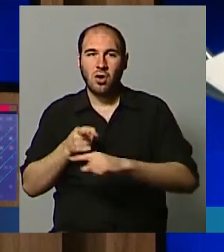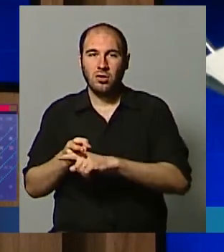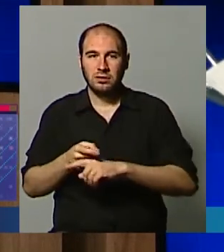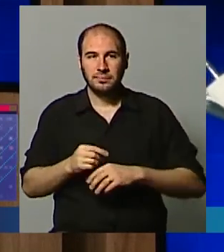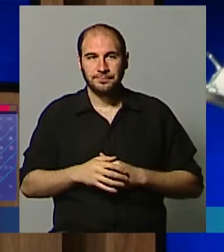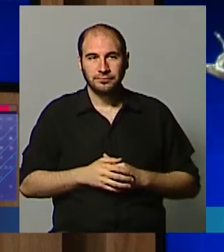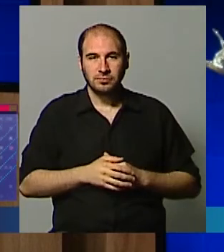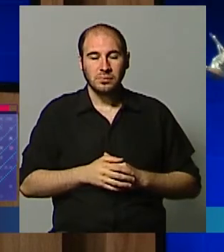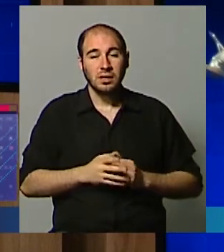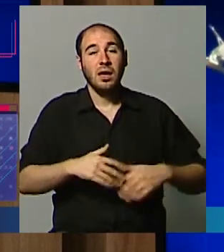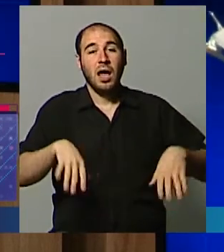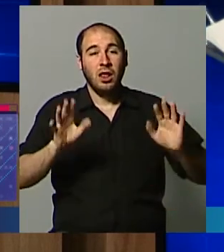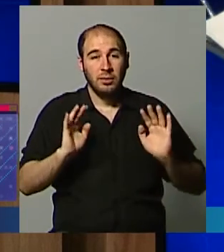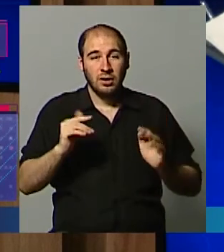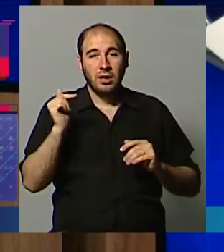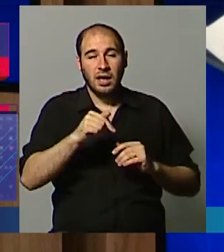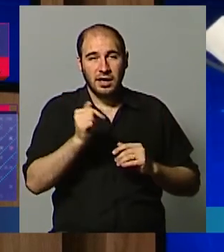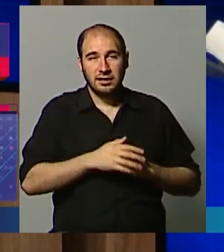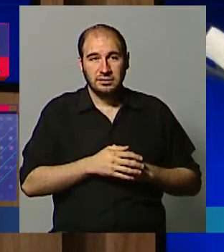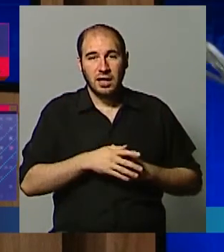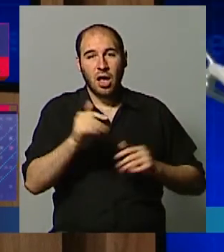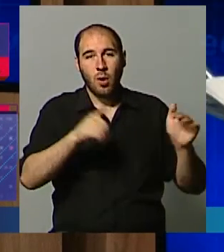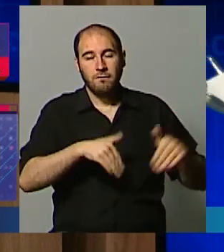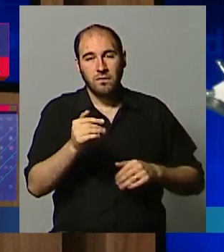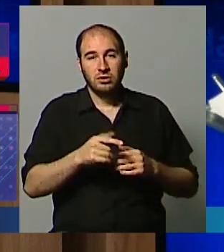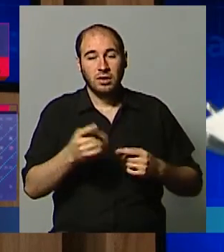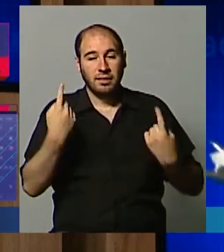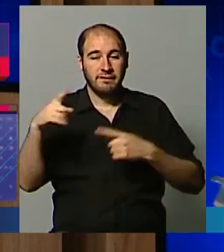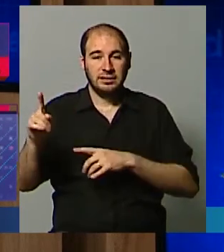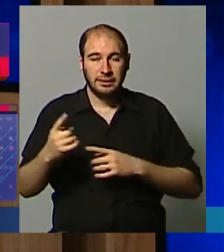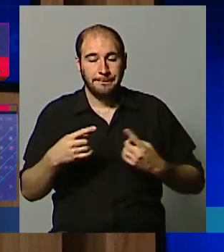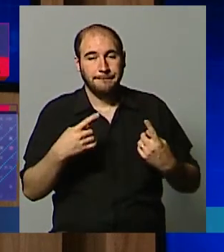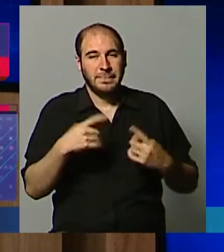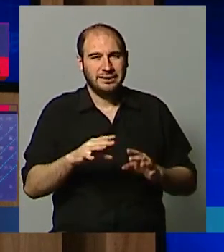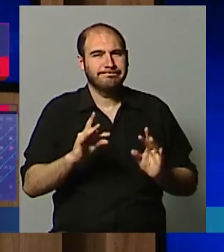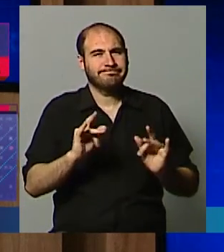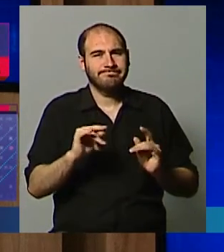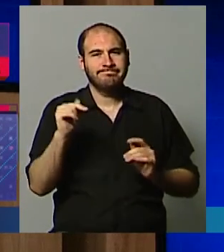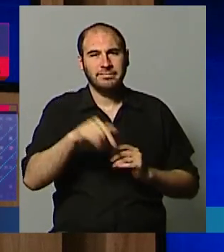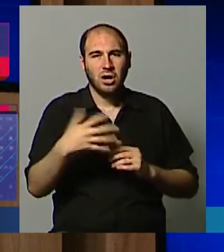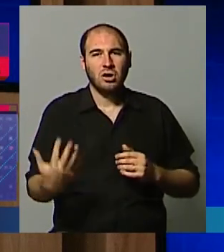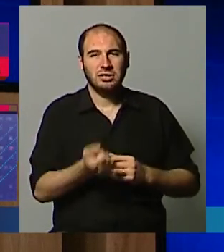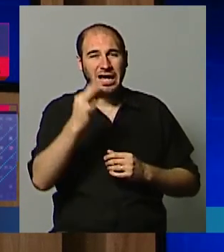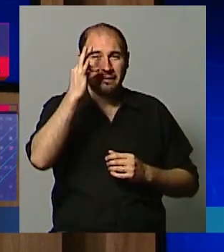Uh-huh. No se descarta la posibilidad de que pueda llegar a existir algún voto disidente, pero muy difícilmente lleguen a